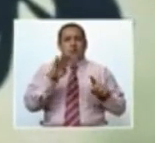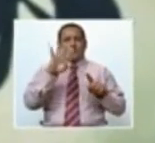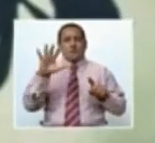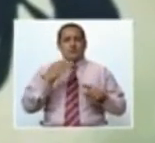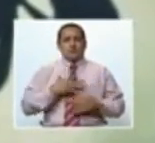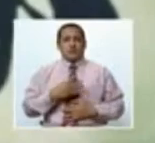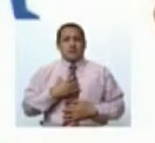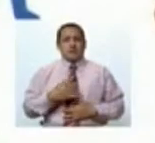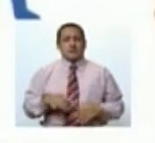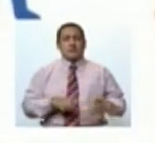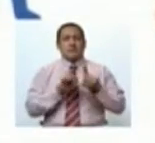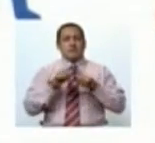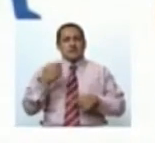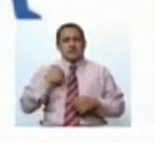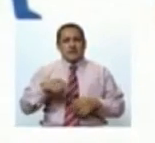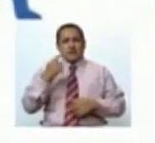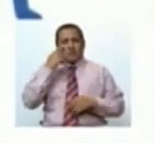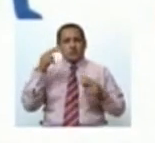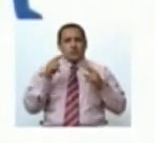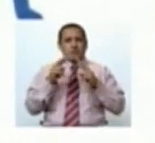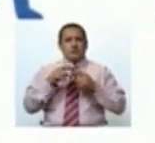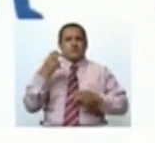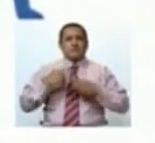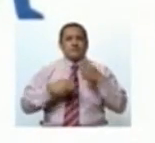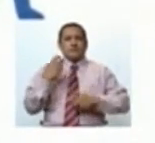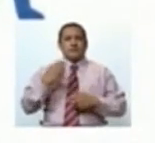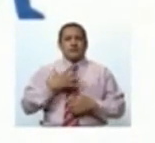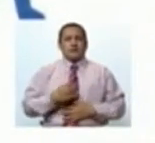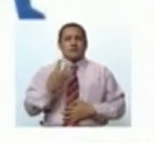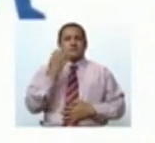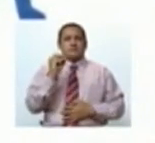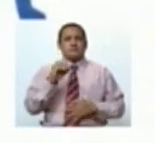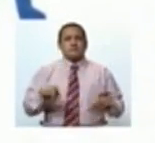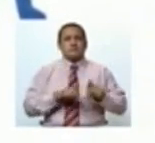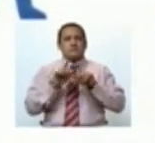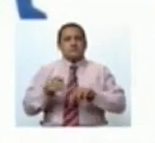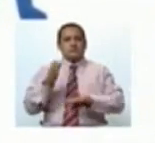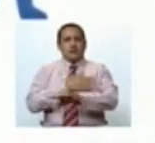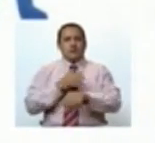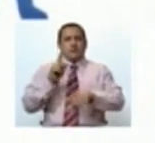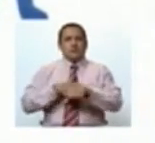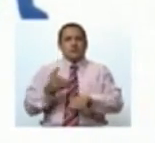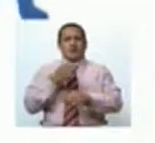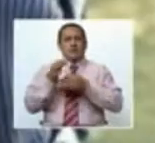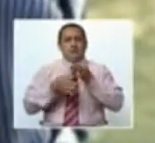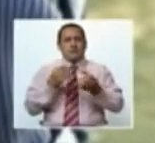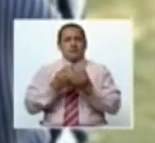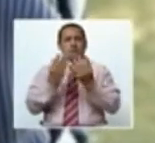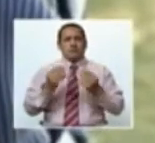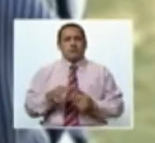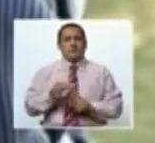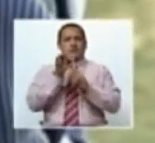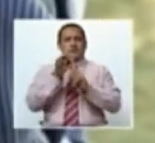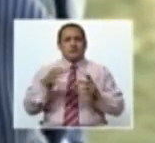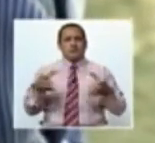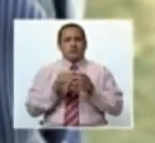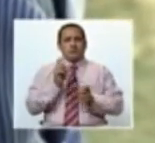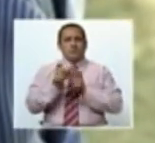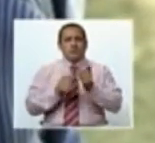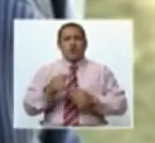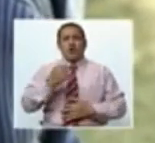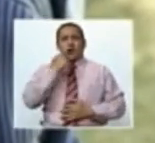y 45 años. En la ya conocida crisis de los 40, un momento en el que a juzgar de los especialistas y